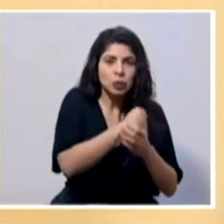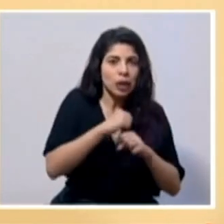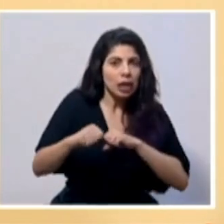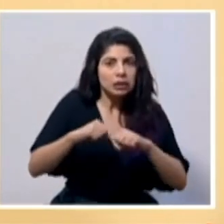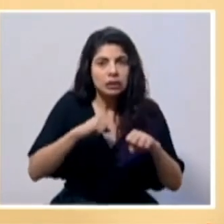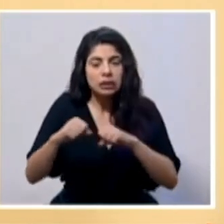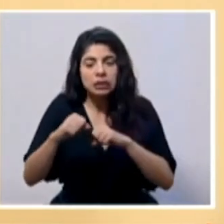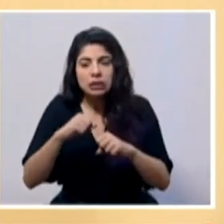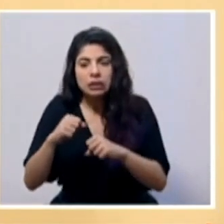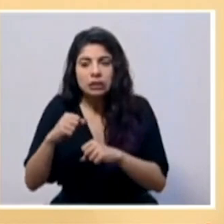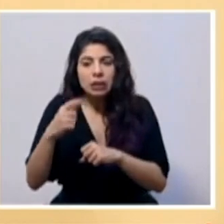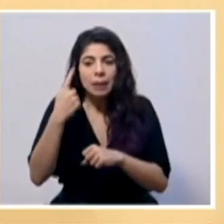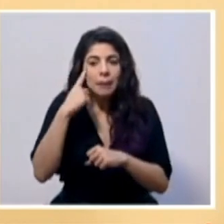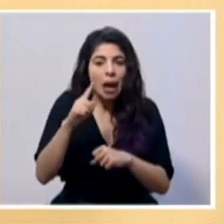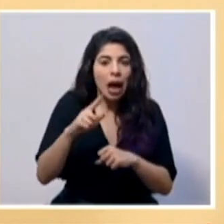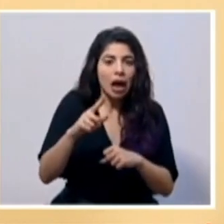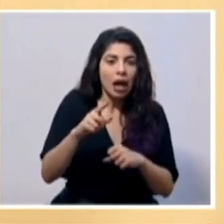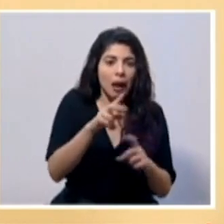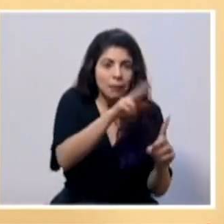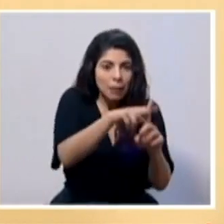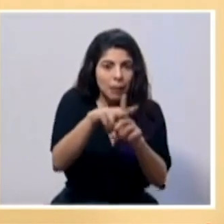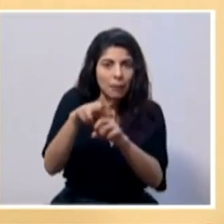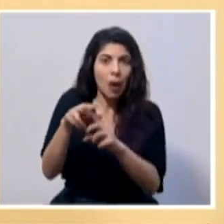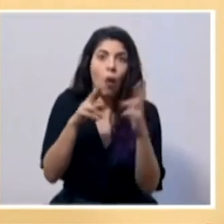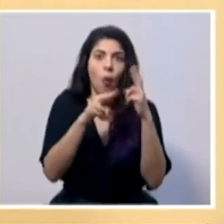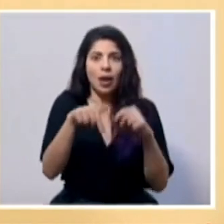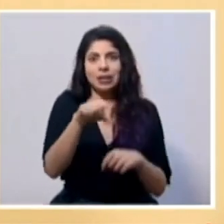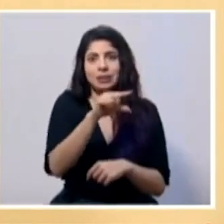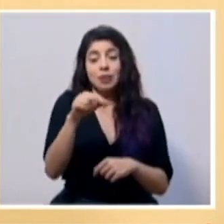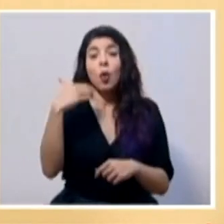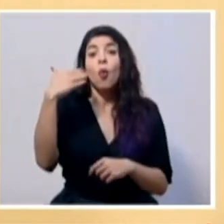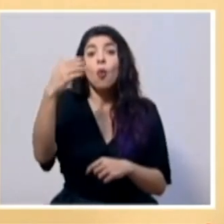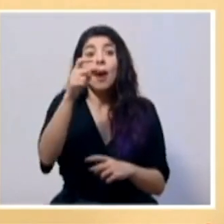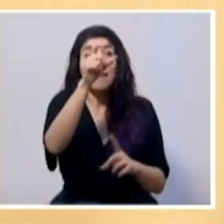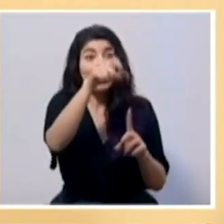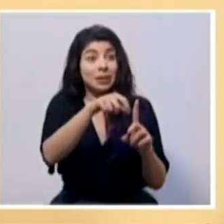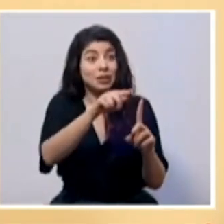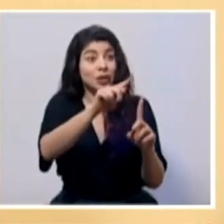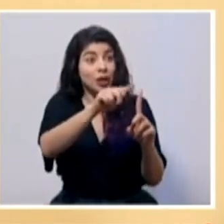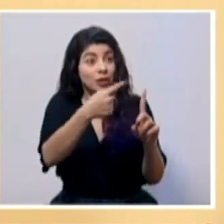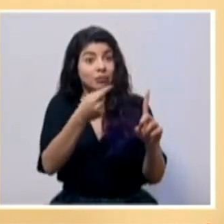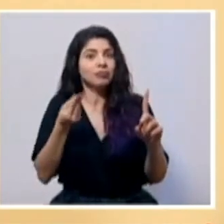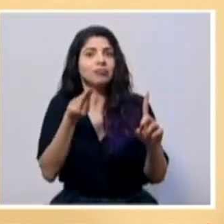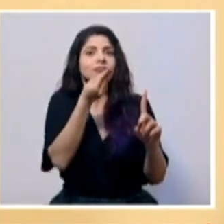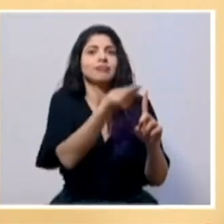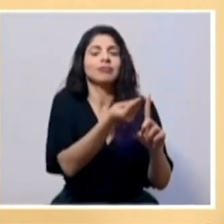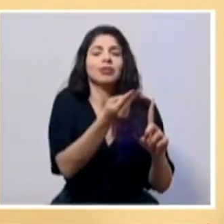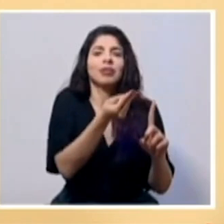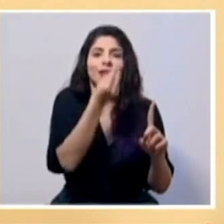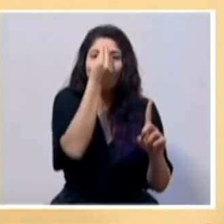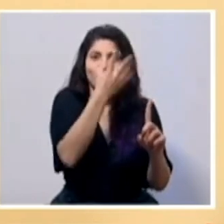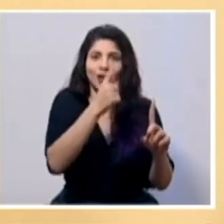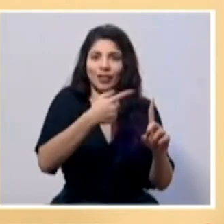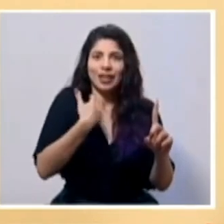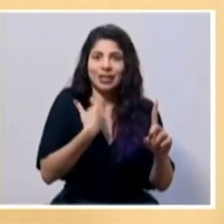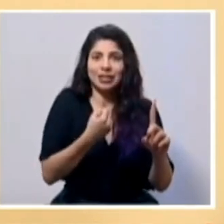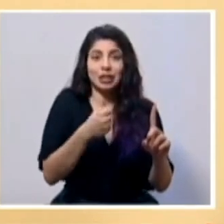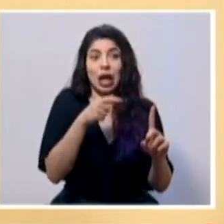vez, esperemos ya que se pueda implementar esta misma semana, cuando se toma la muestra se pueda hacer notificación, eso nos va a ayudar enormemente como país.